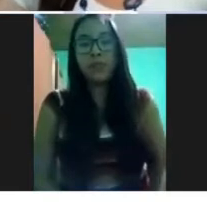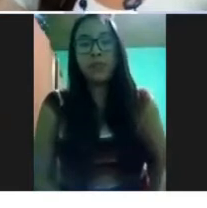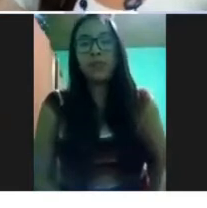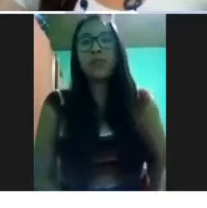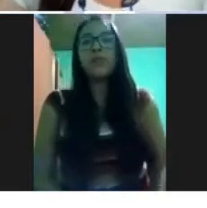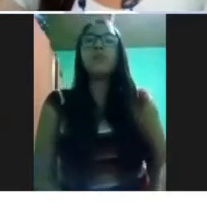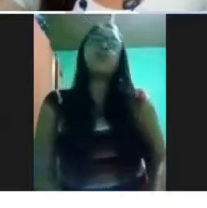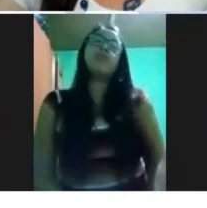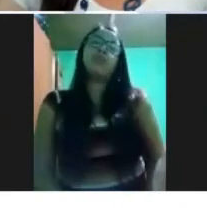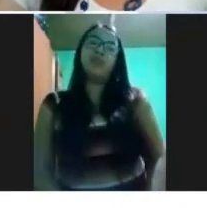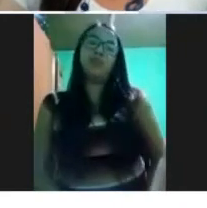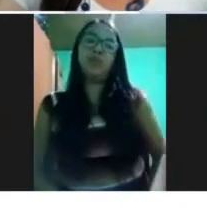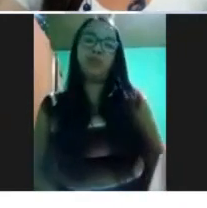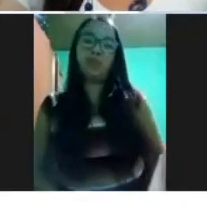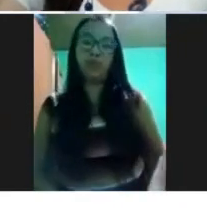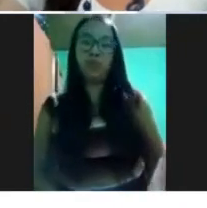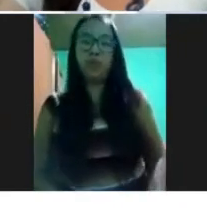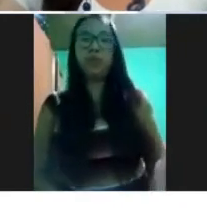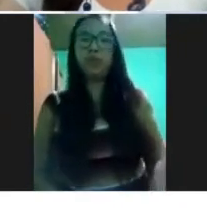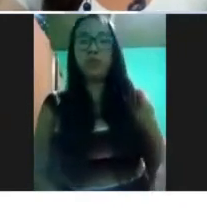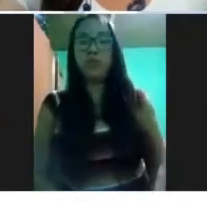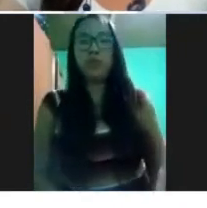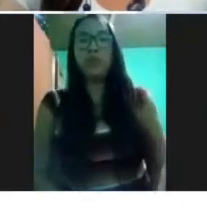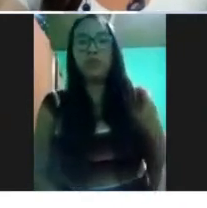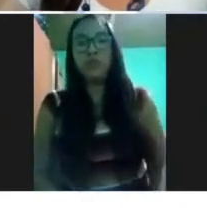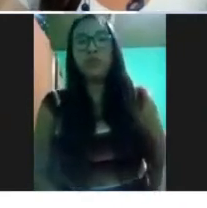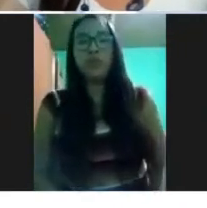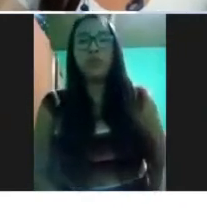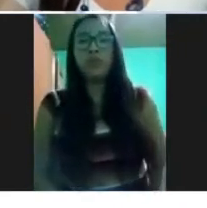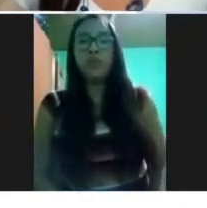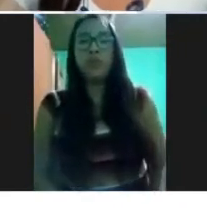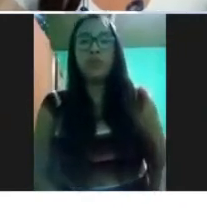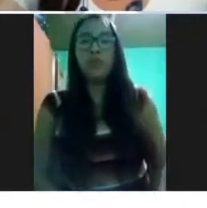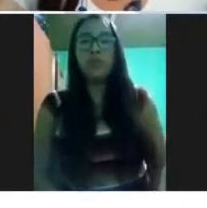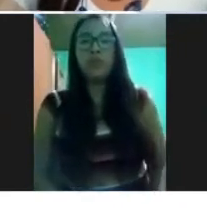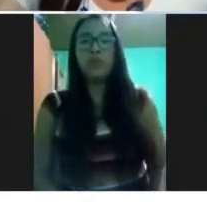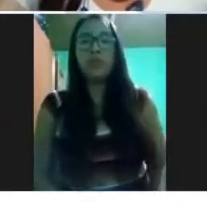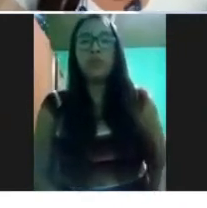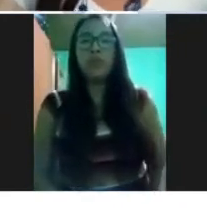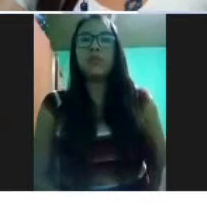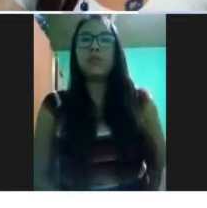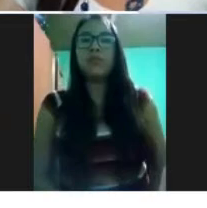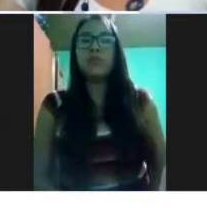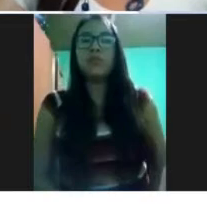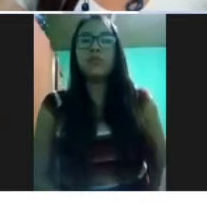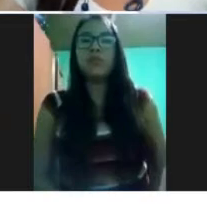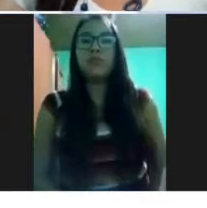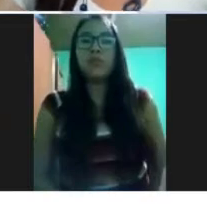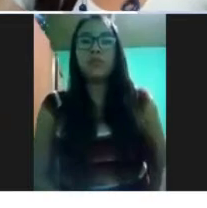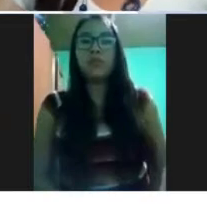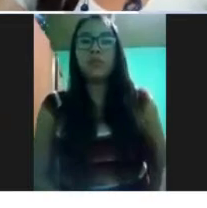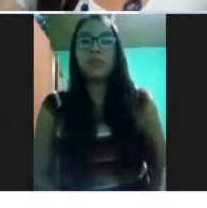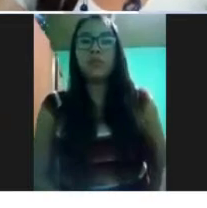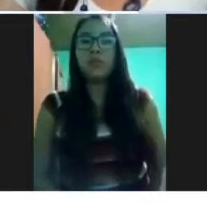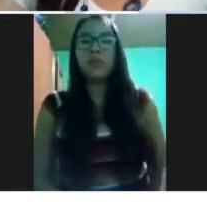referir a un hospital especializado, ¿verdad? Por ejemplo, al San Juan, al Roosevelt, la unidad de enfermos renales, y las personas a